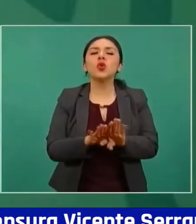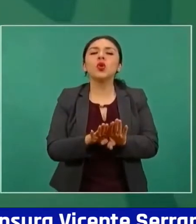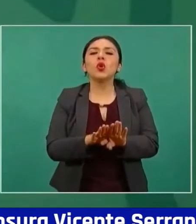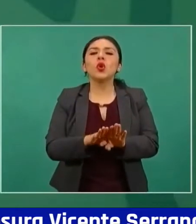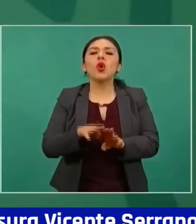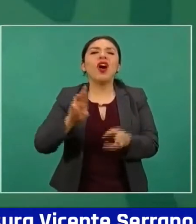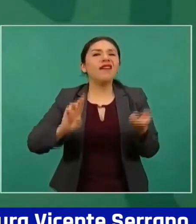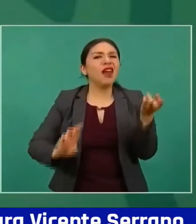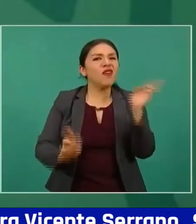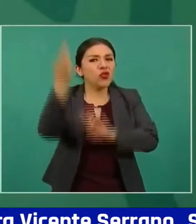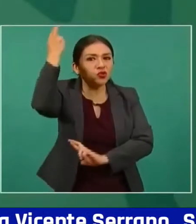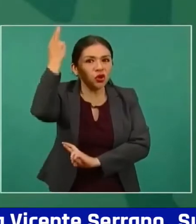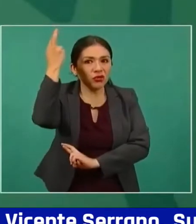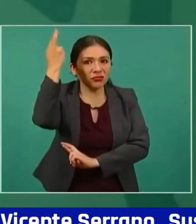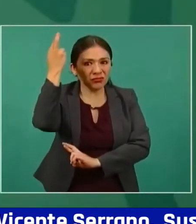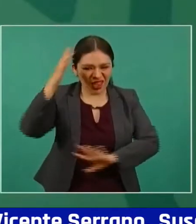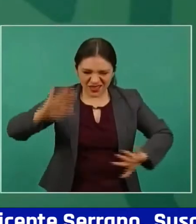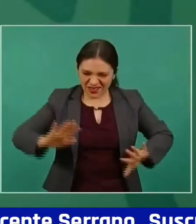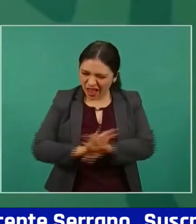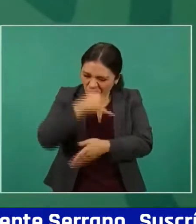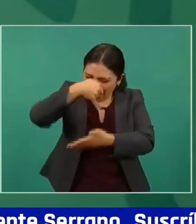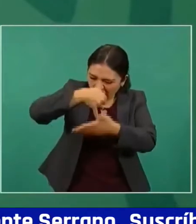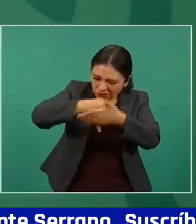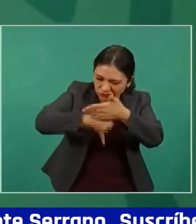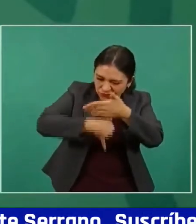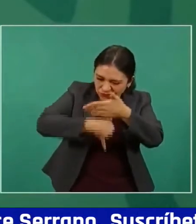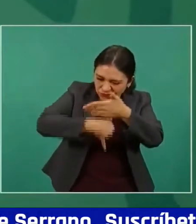de revolución.